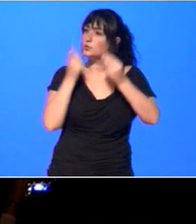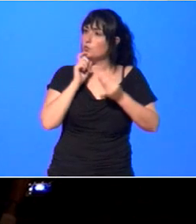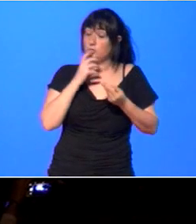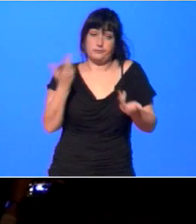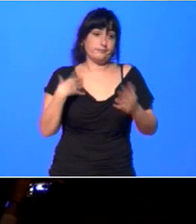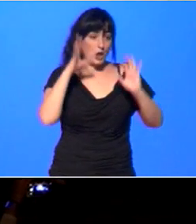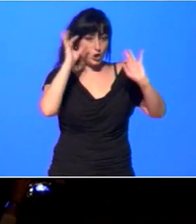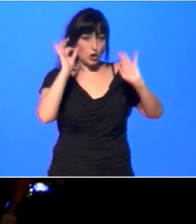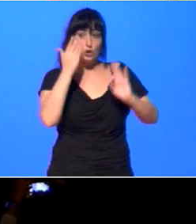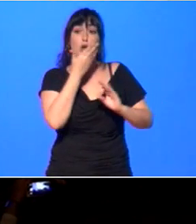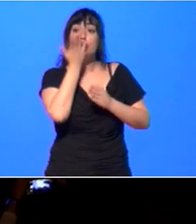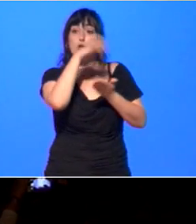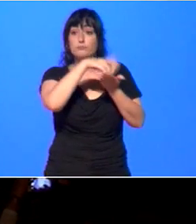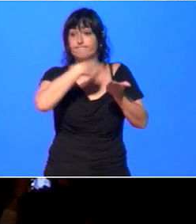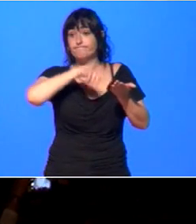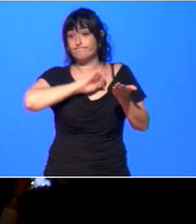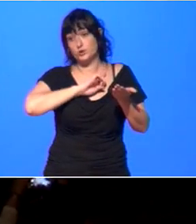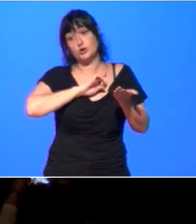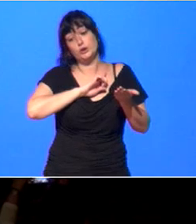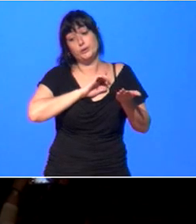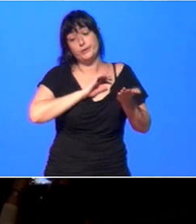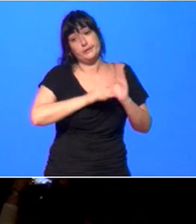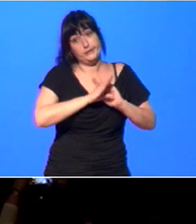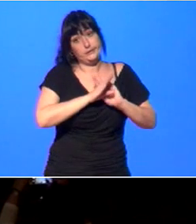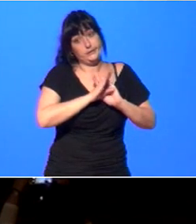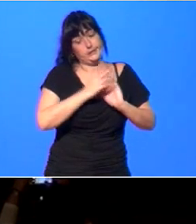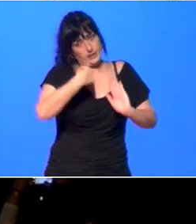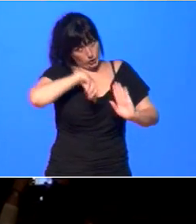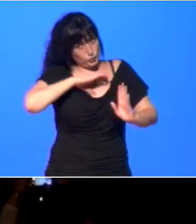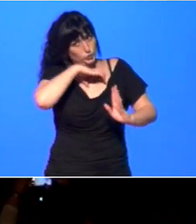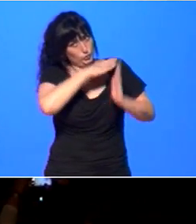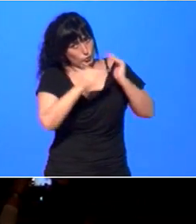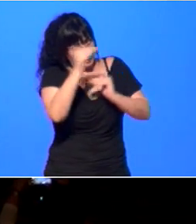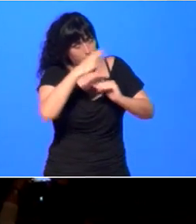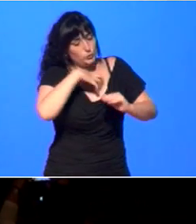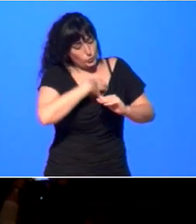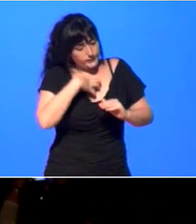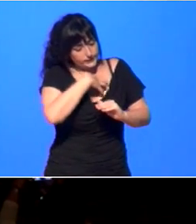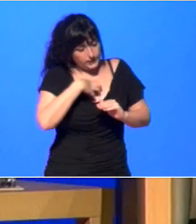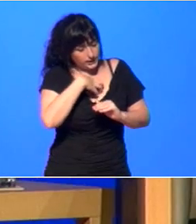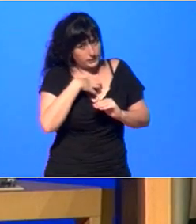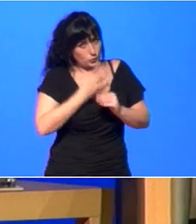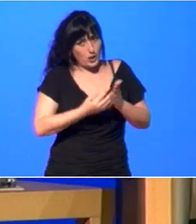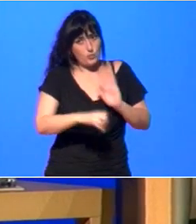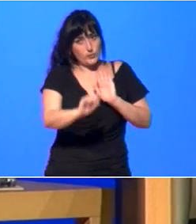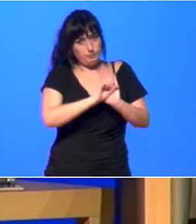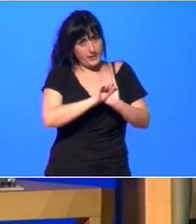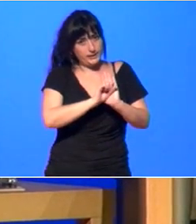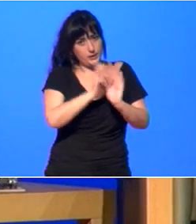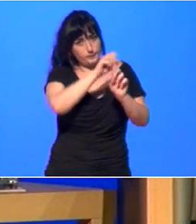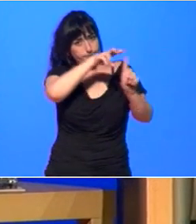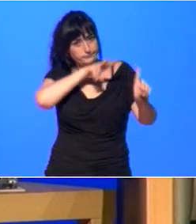todavía, y nos va a costar mucho superarla, está configurada por una mirada, podríamos decir,